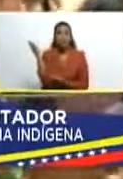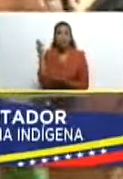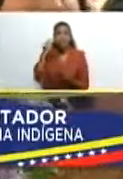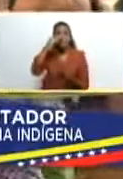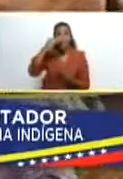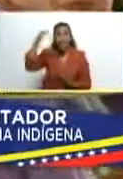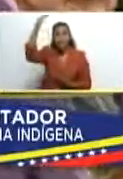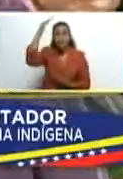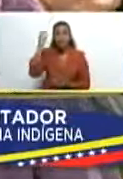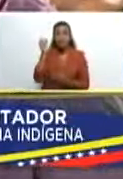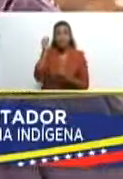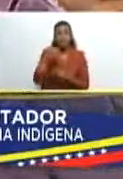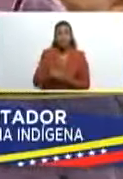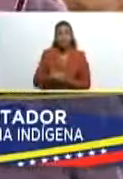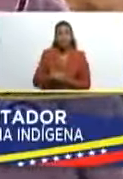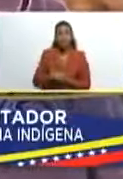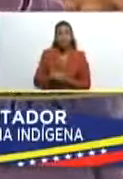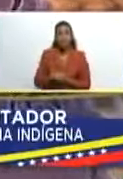mayor,